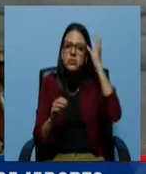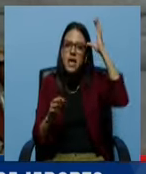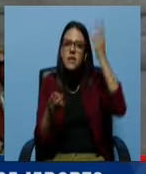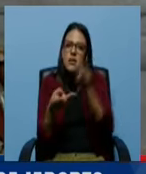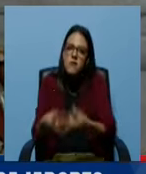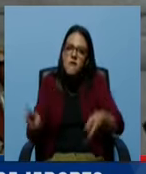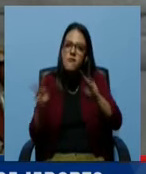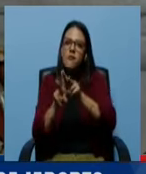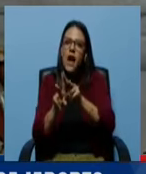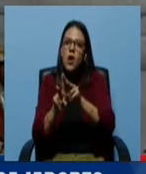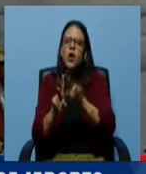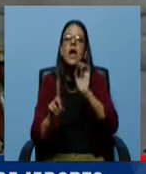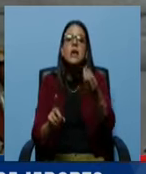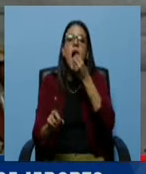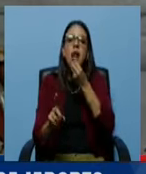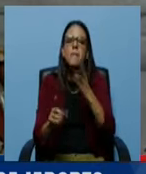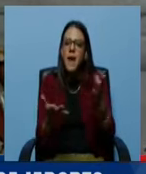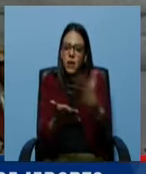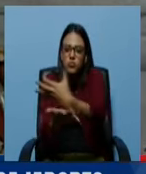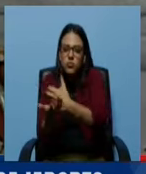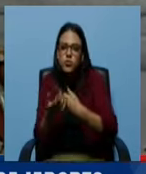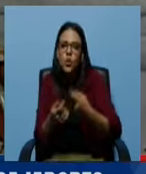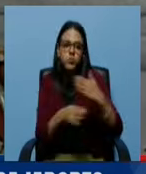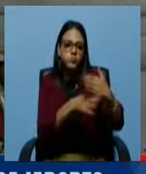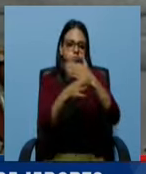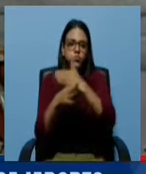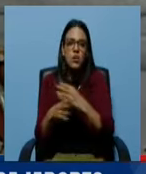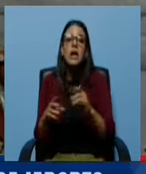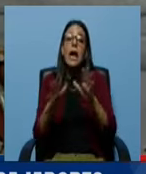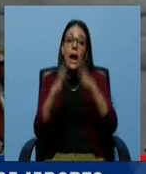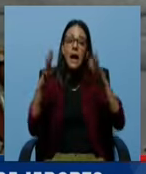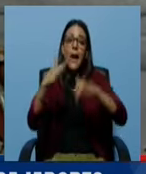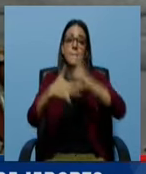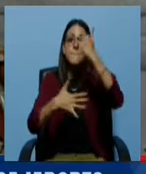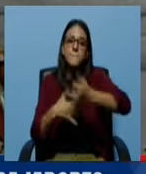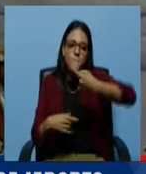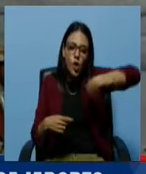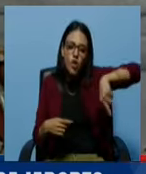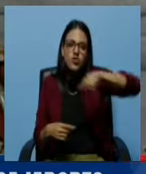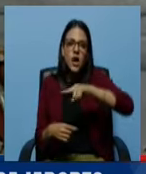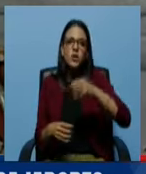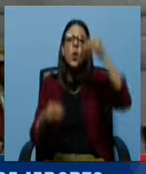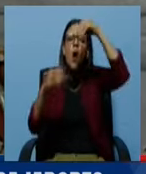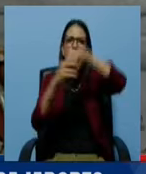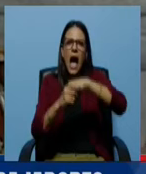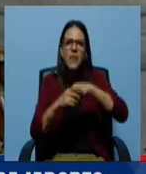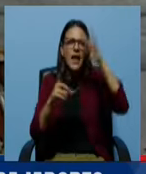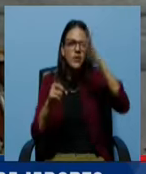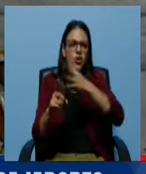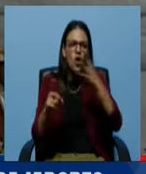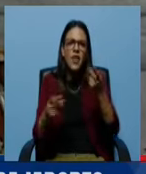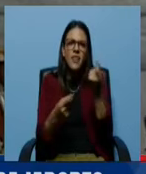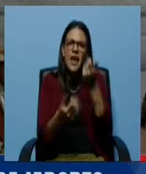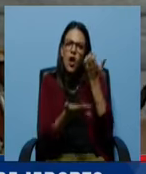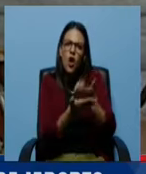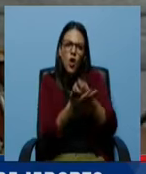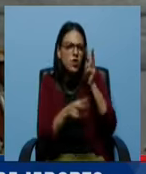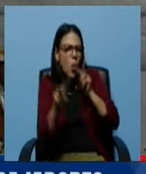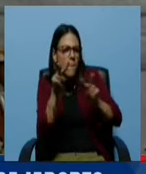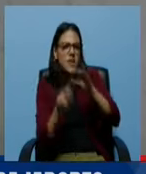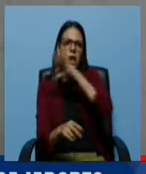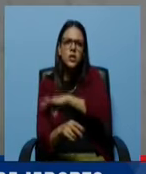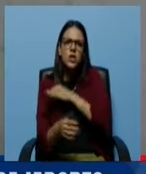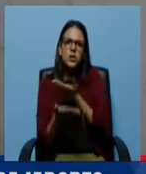valores y de alimentos. Un gran proyecto dentro de un esquema de economía social